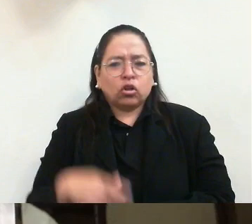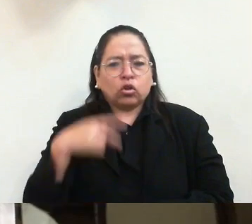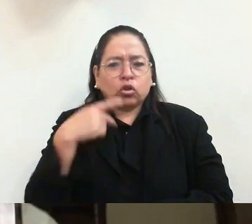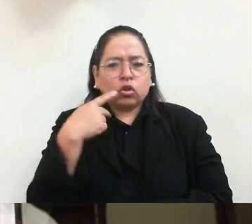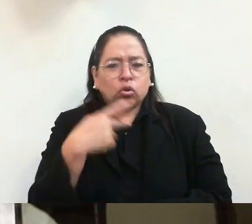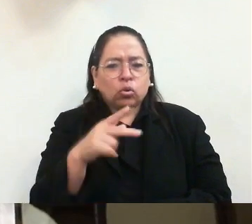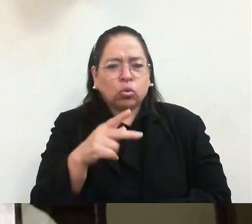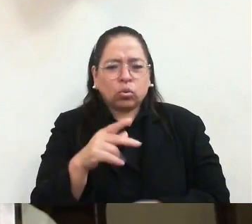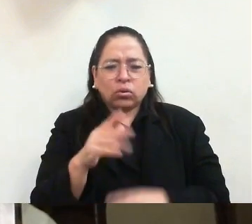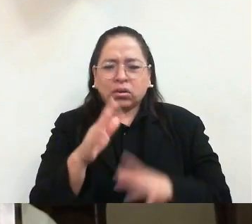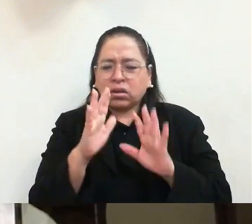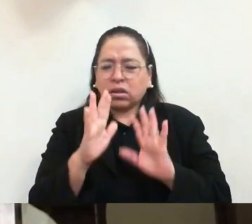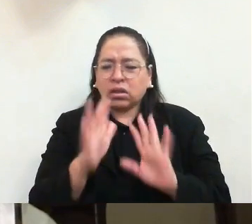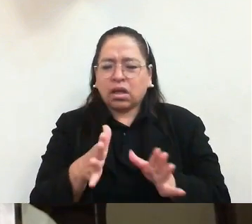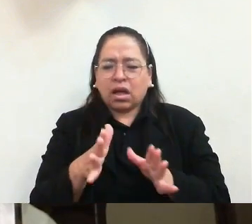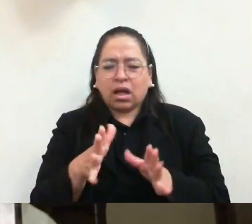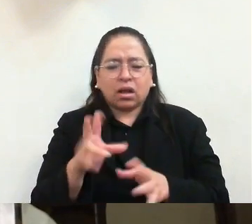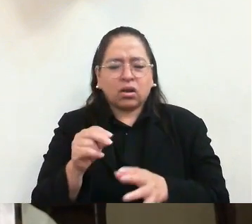utilizar